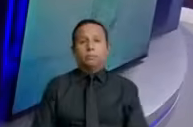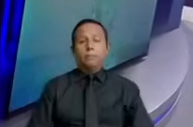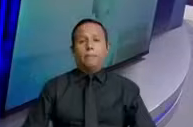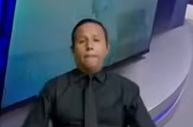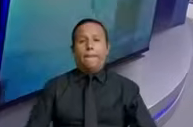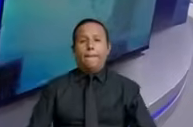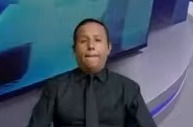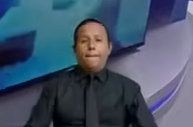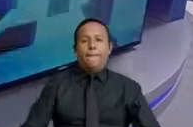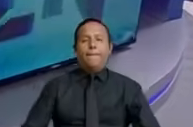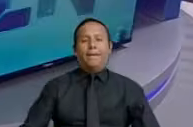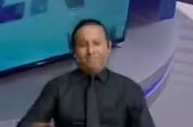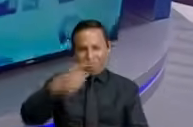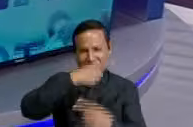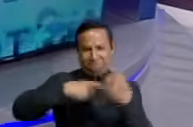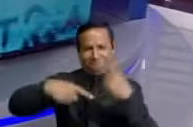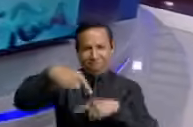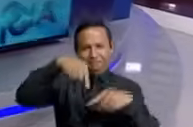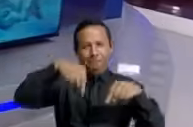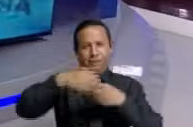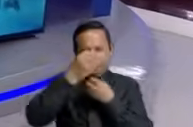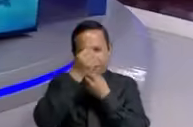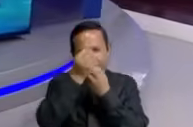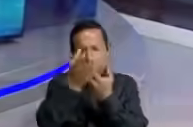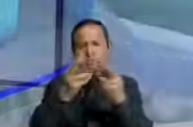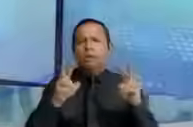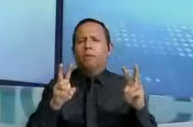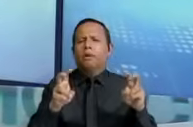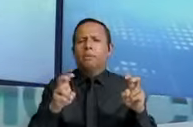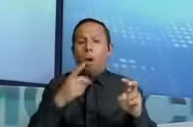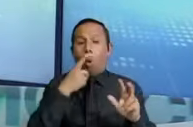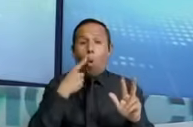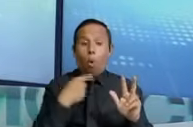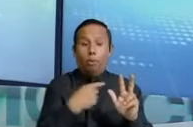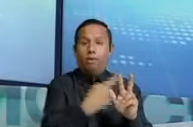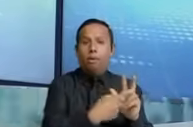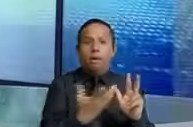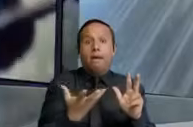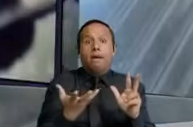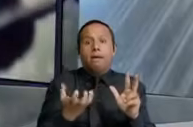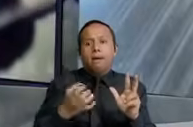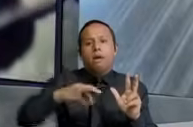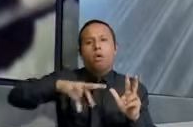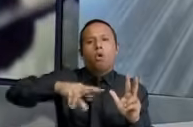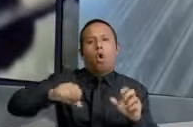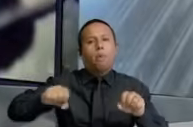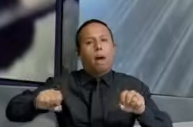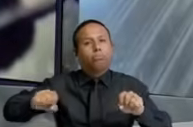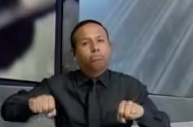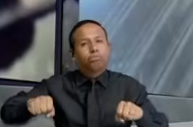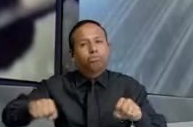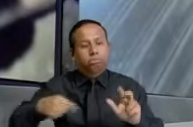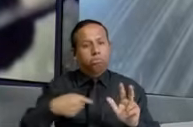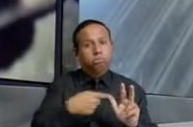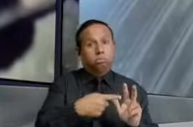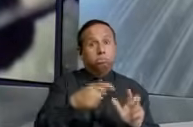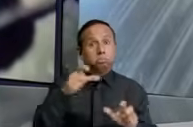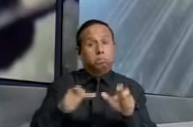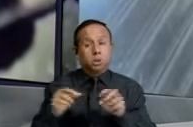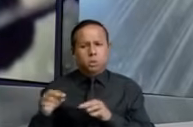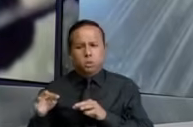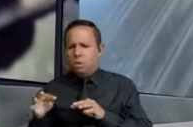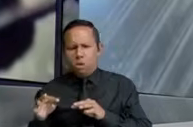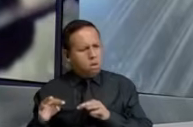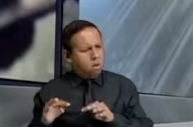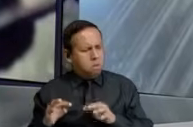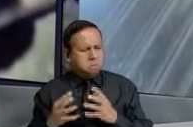detalles estamos de regreso con lo anunciado tres sujetos que pretendían sustraerse a una moto Fueron sometidos por el populacho que los